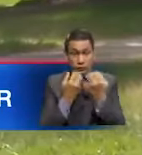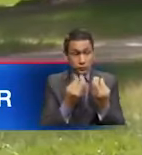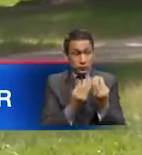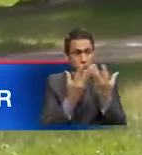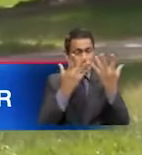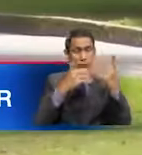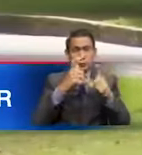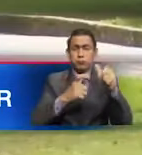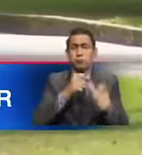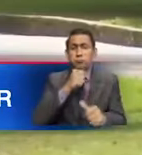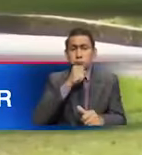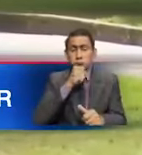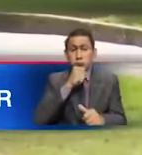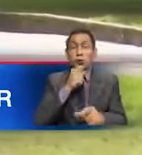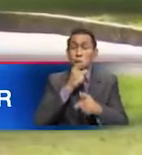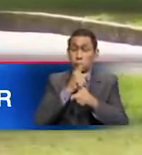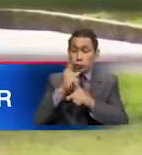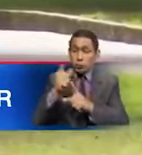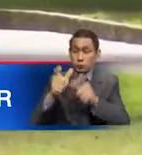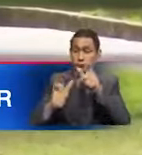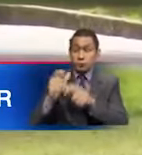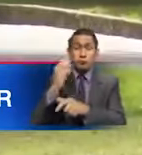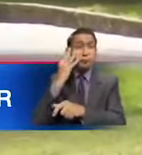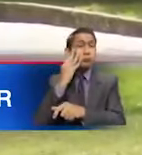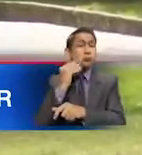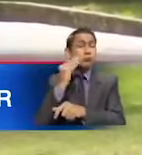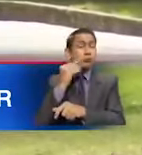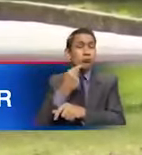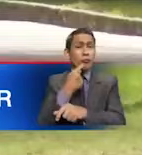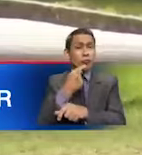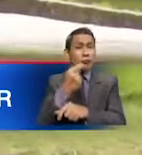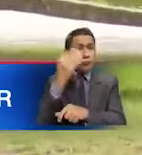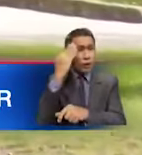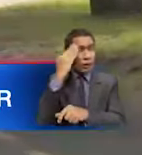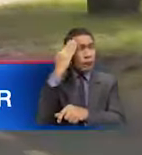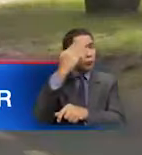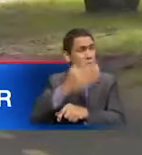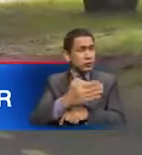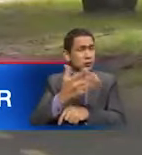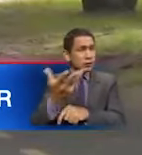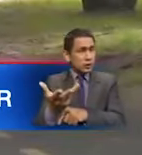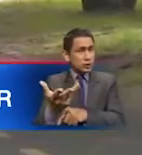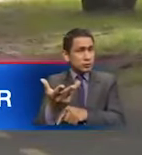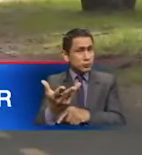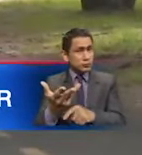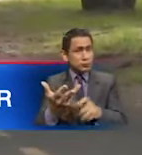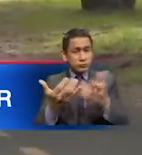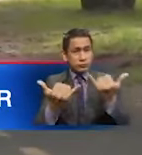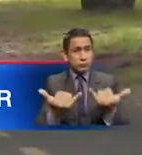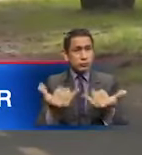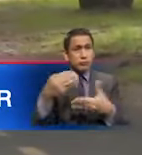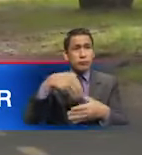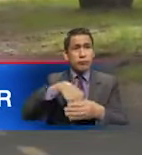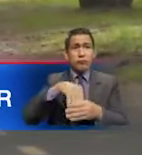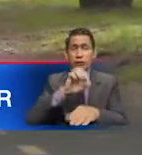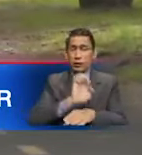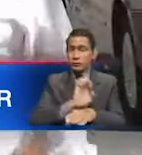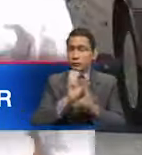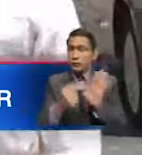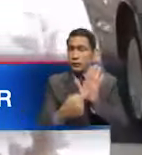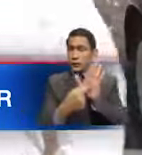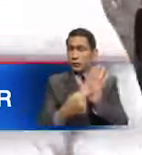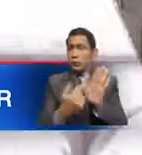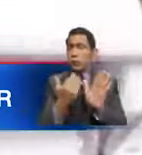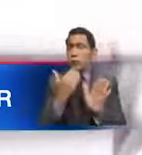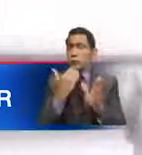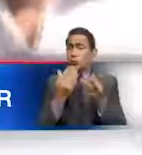mayores, expertos hablan de los retos que deben ir acompañados con estos cambios demográficos que está atravesando Ecuador. Por ejemplo, cómo